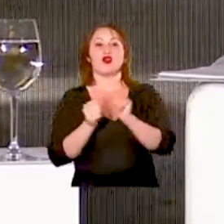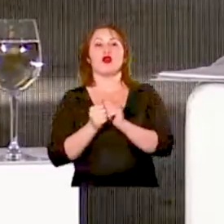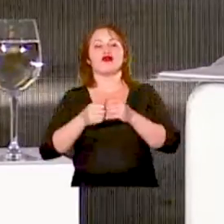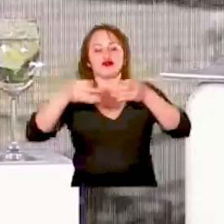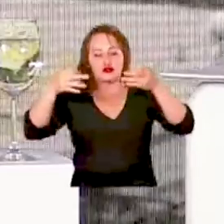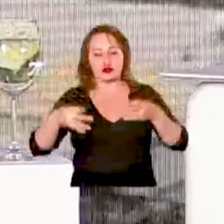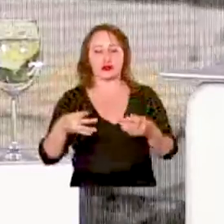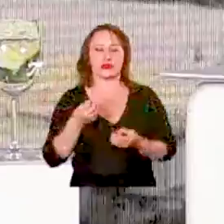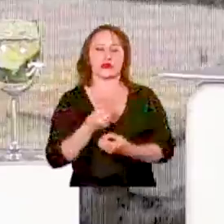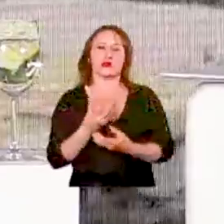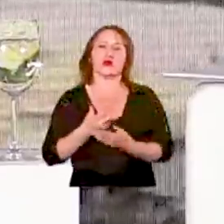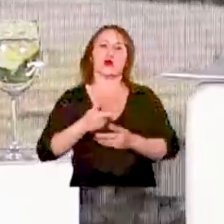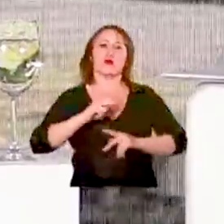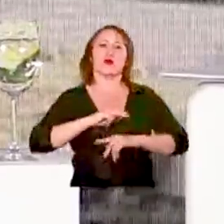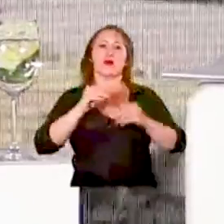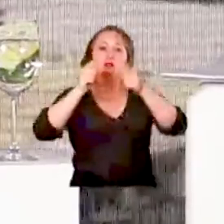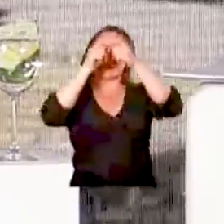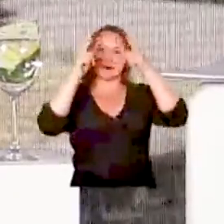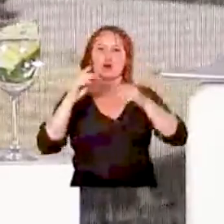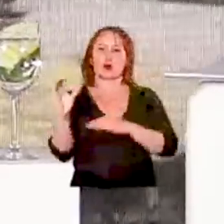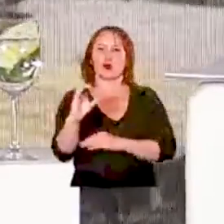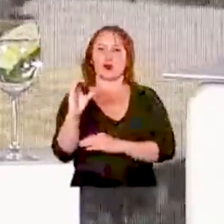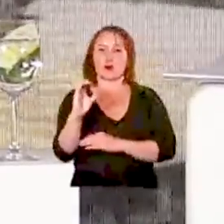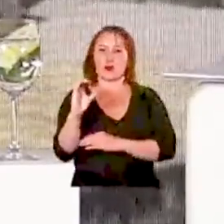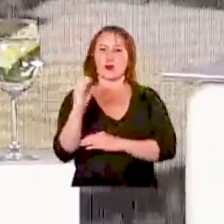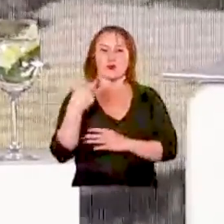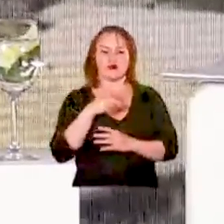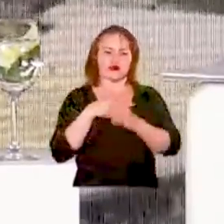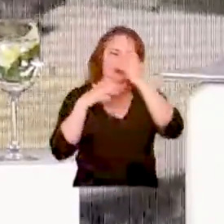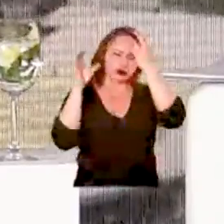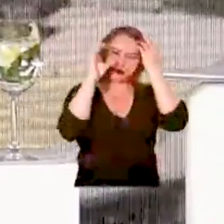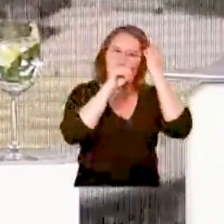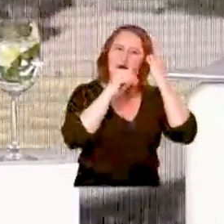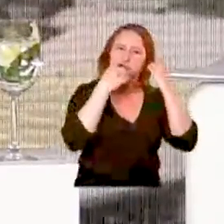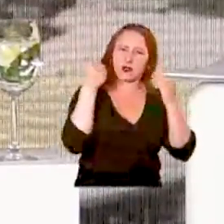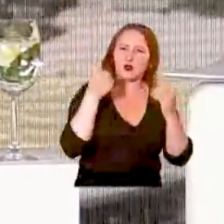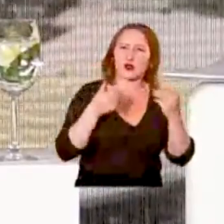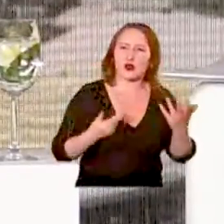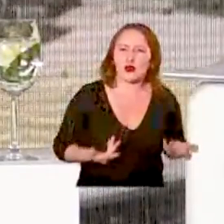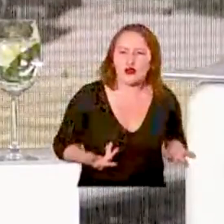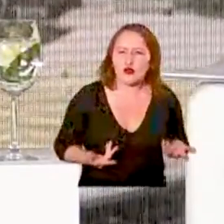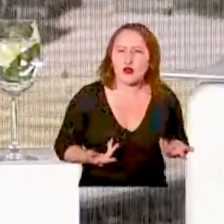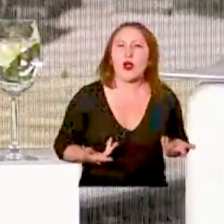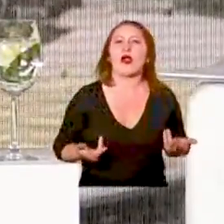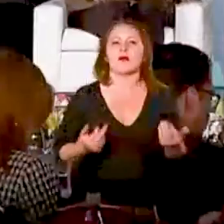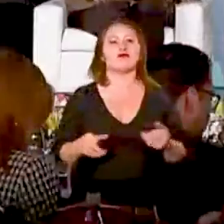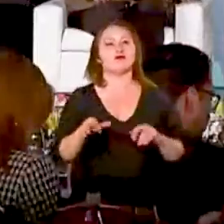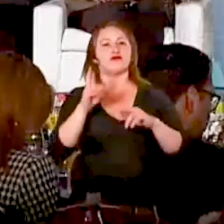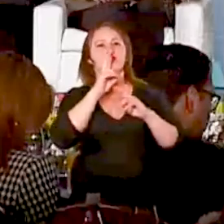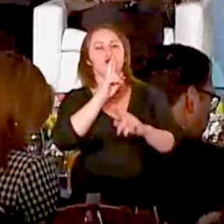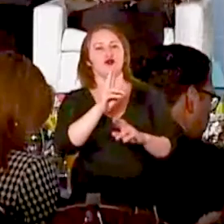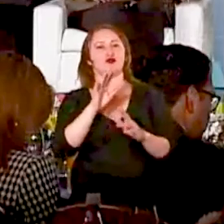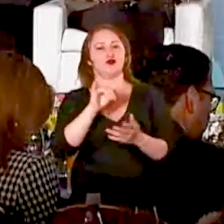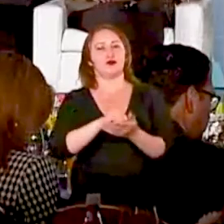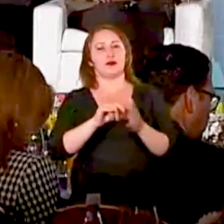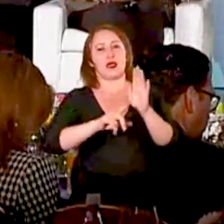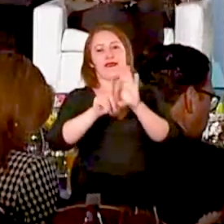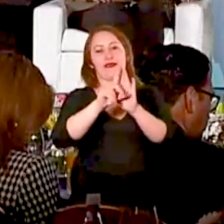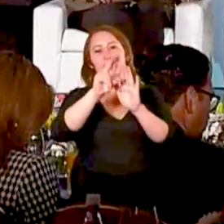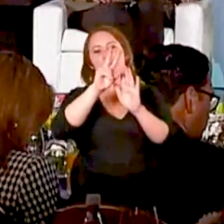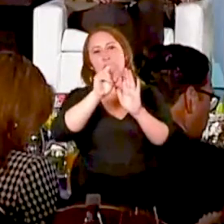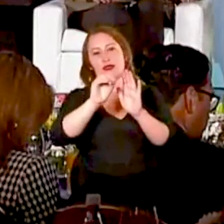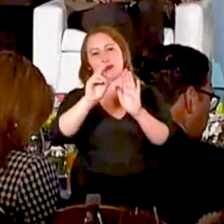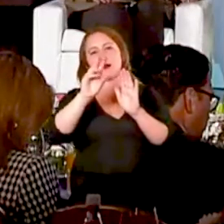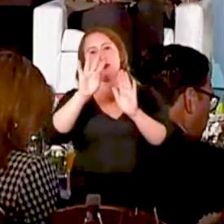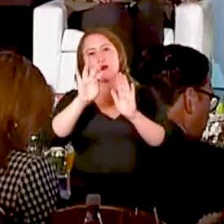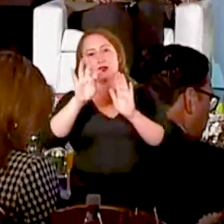propia estructura del Estado colombiano y encontramos entre todos que la mejor forma fue como resultó la ley